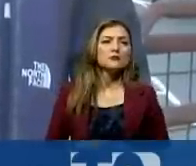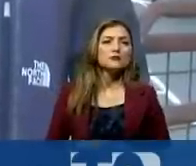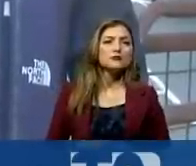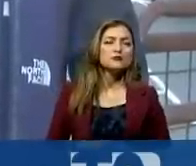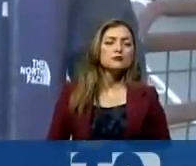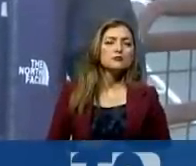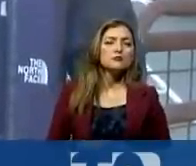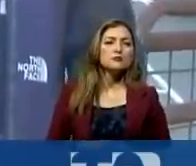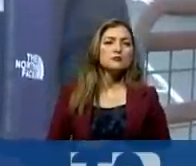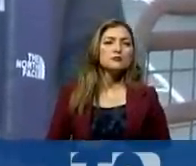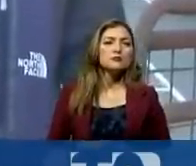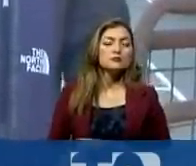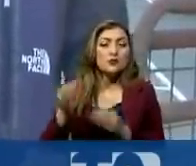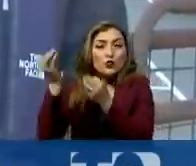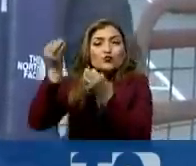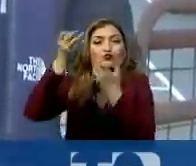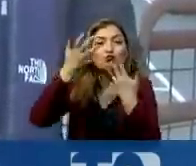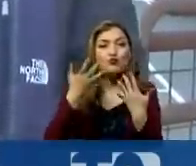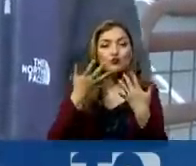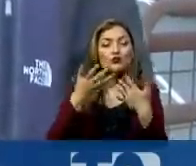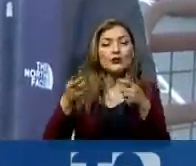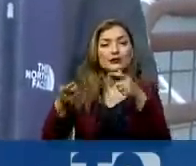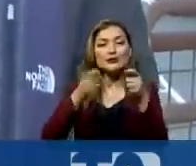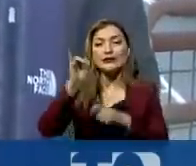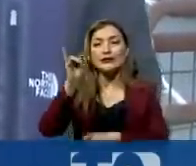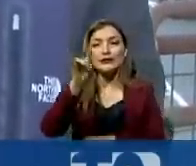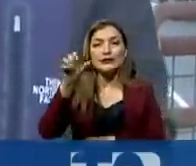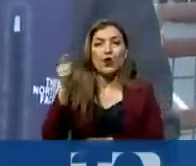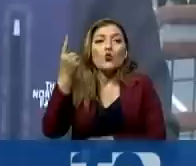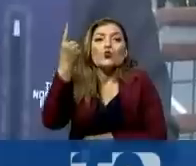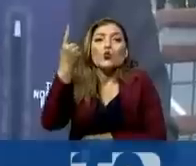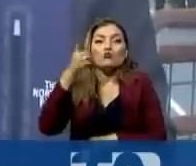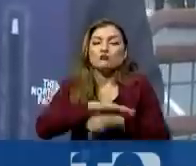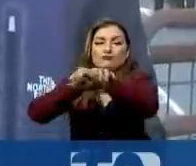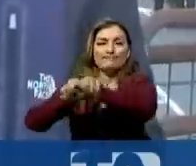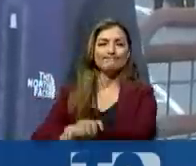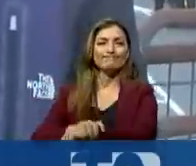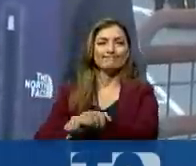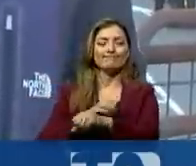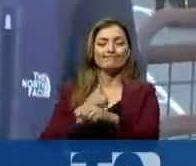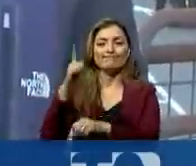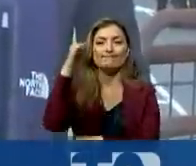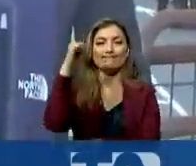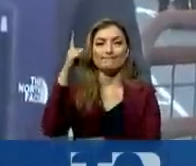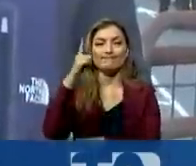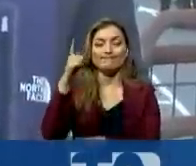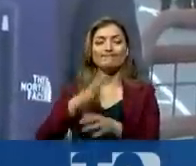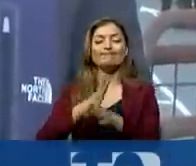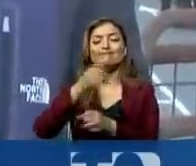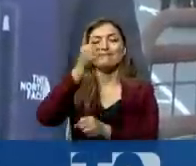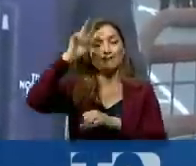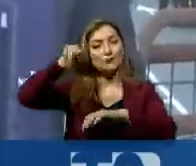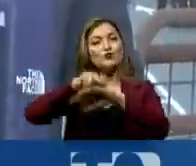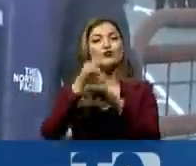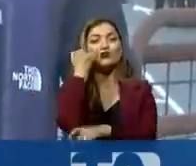según la información que tenemos solo tenemos conocimiento que ha sido detenido el líder del movimiento indígena y de la